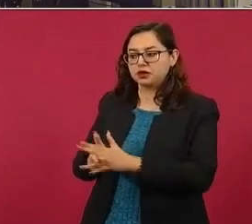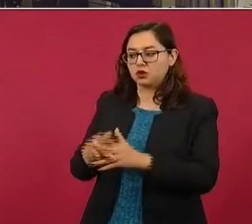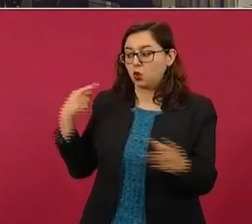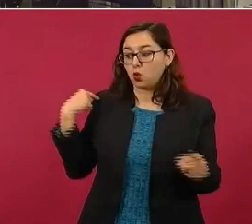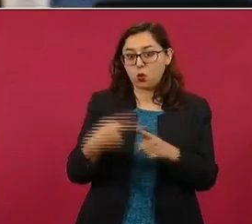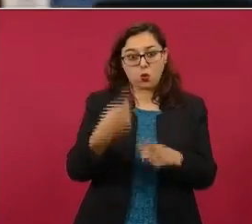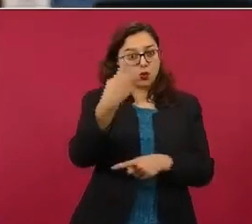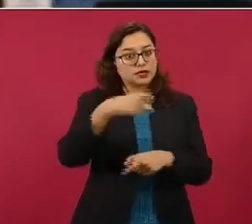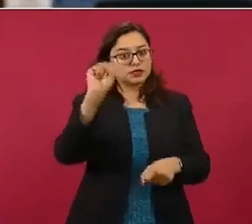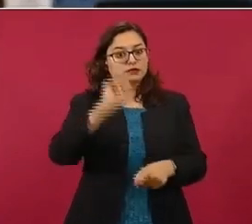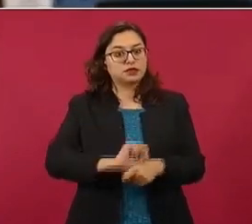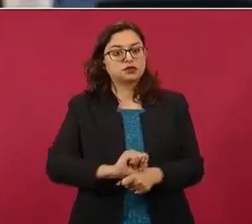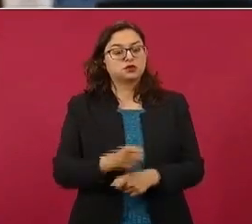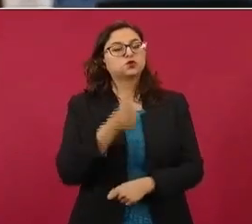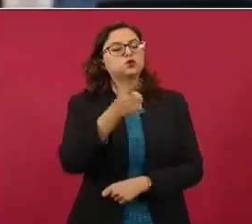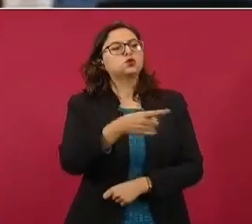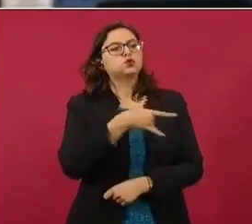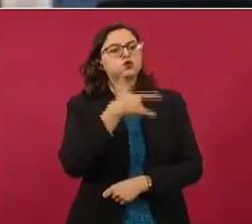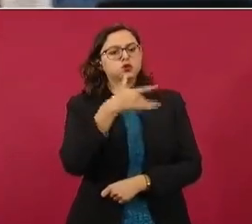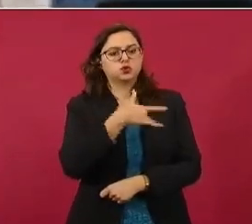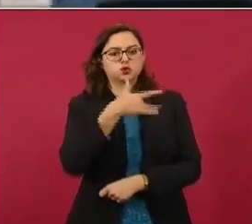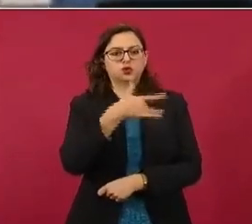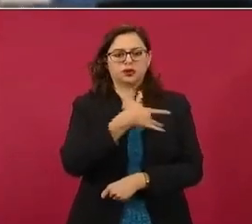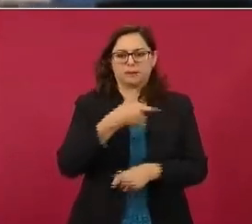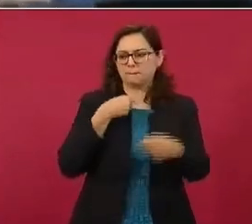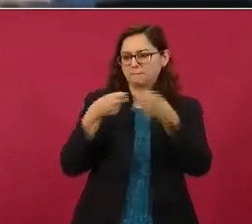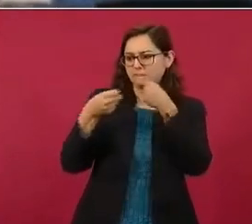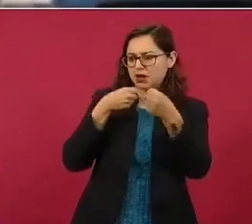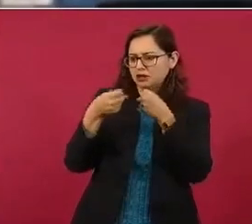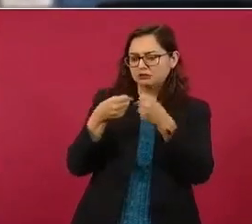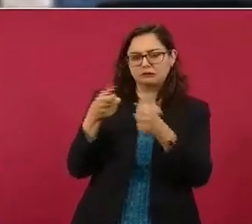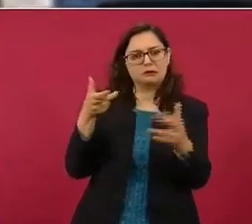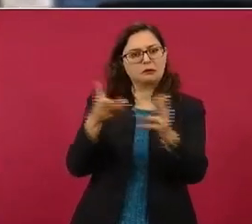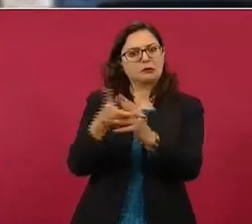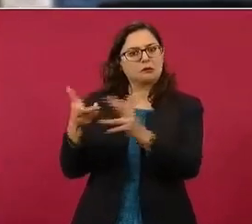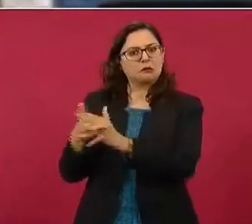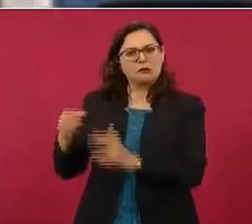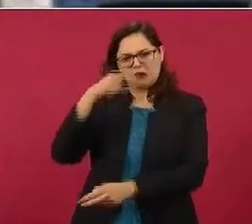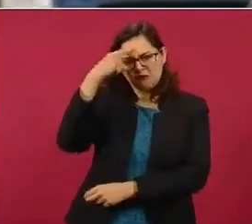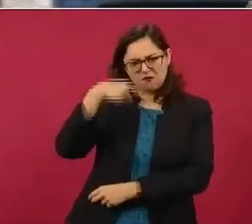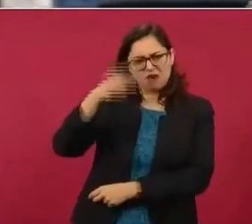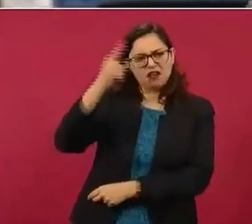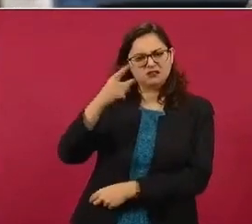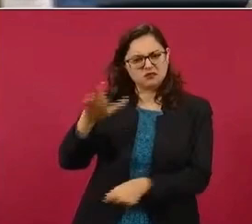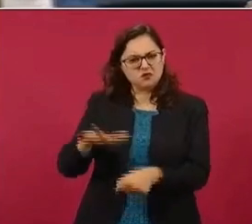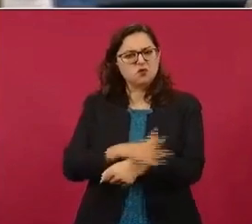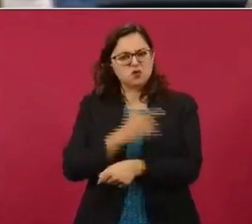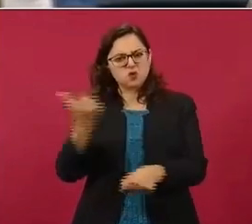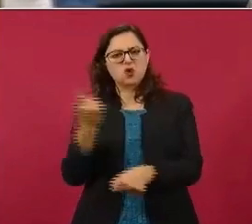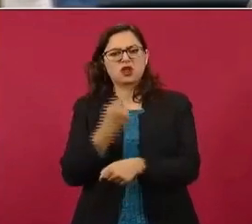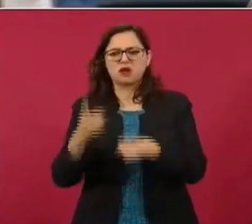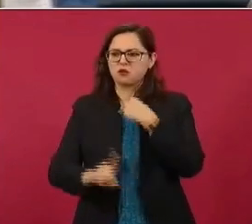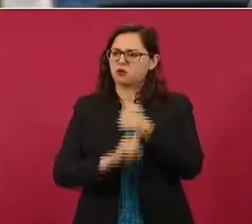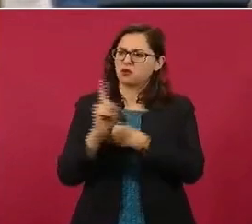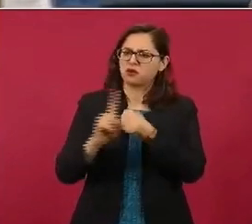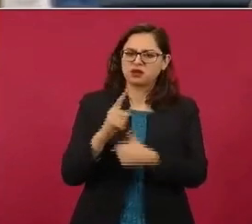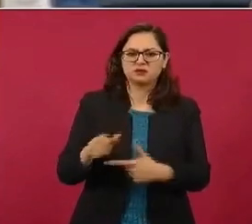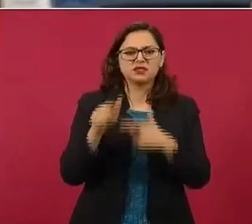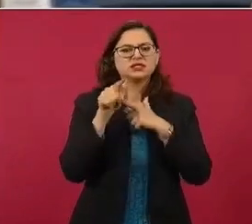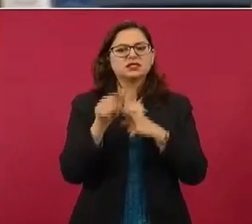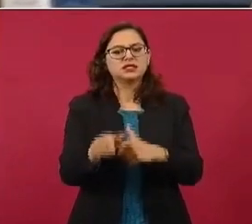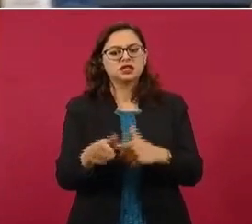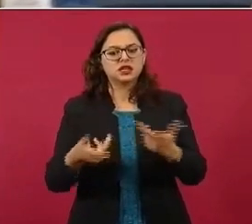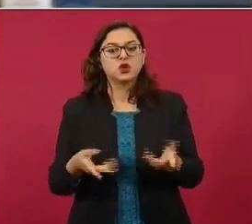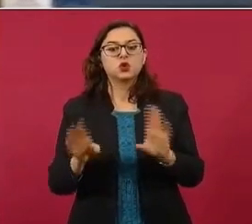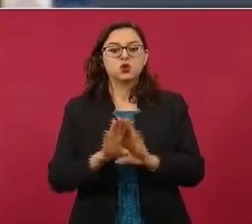vista, por qué siguen siendo o seguimos siendo tan vulnerables los periodistas, las y los periodistas aquí en México? ¿Qué garantías también va a